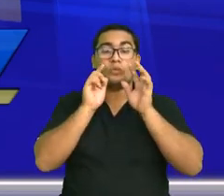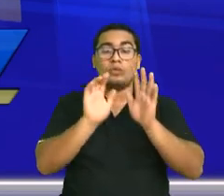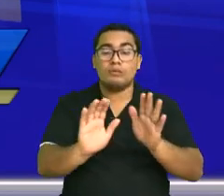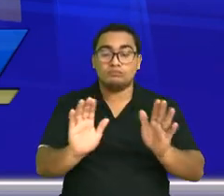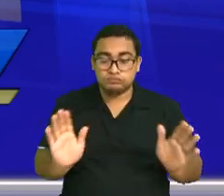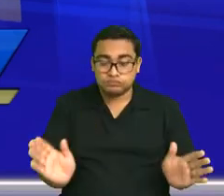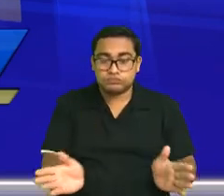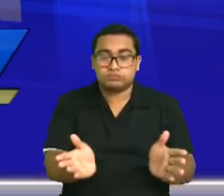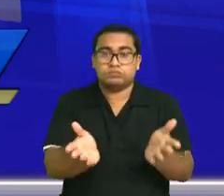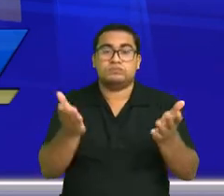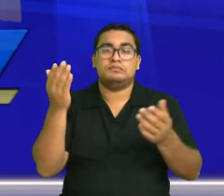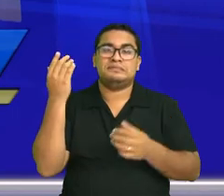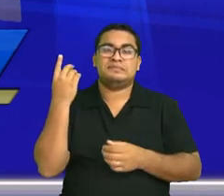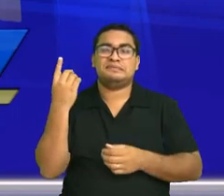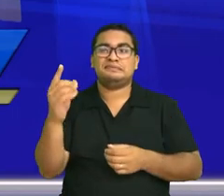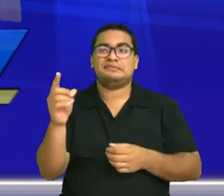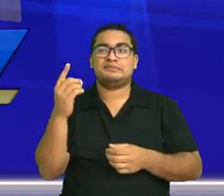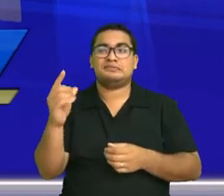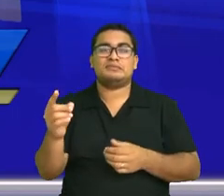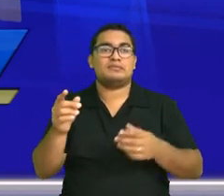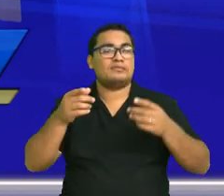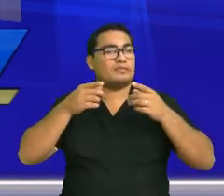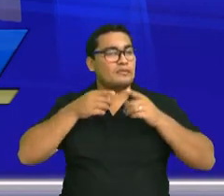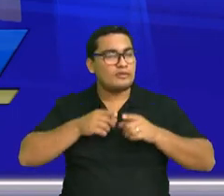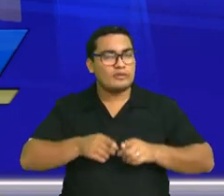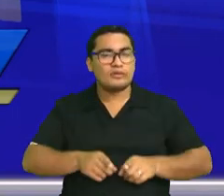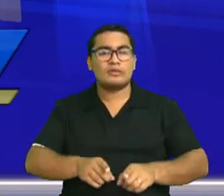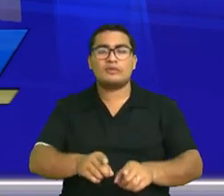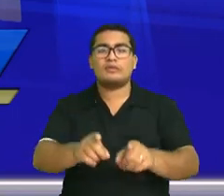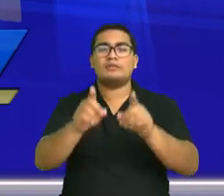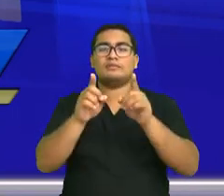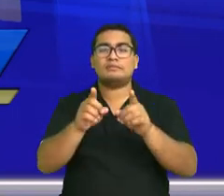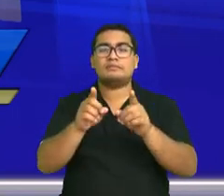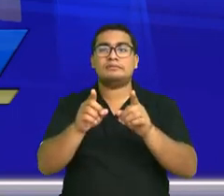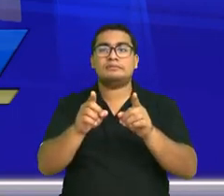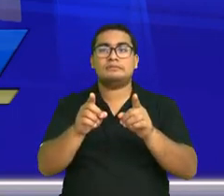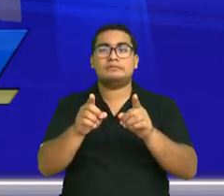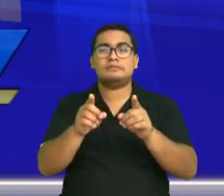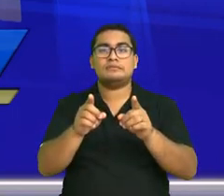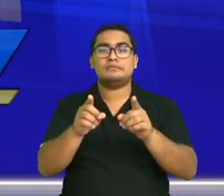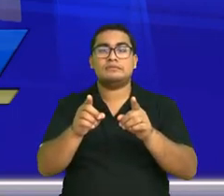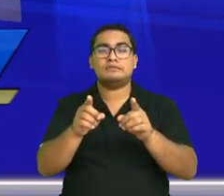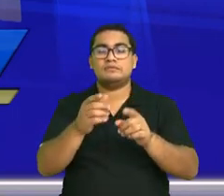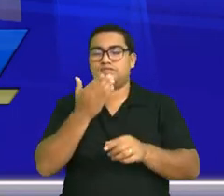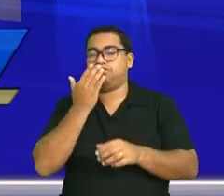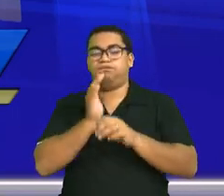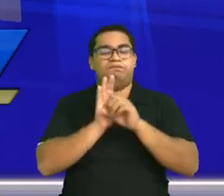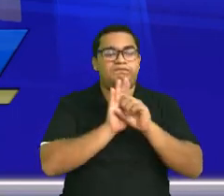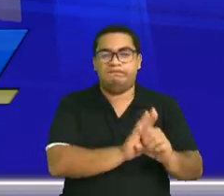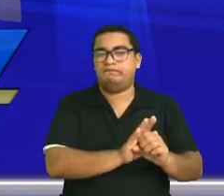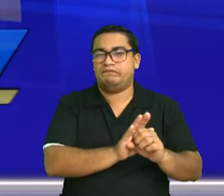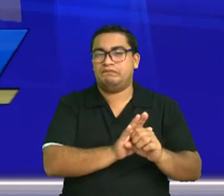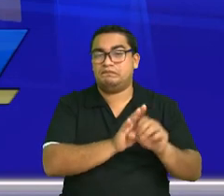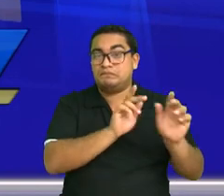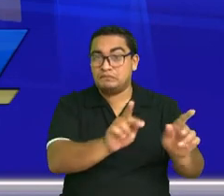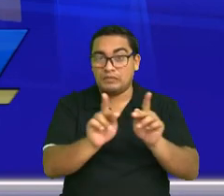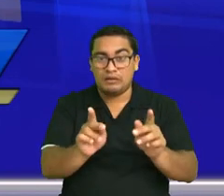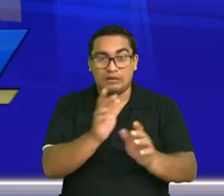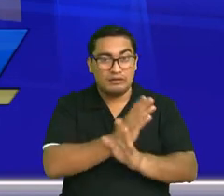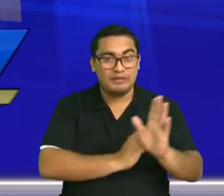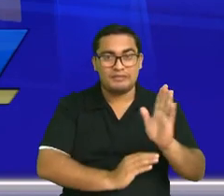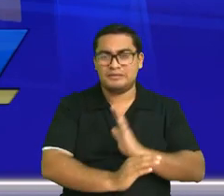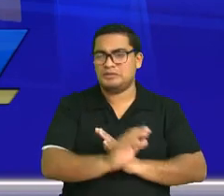promoción del derecho a la dignidad, a la no discriminación de las personas con